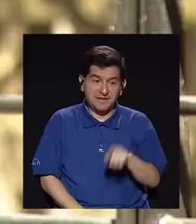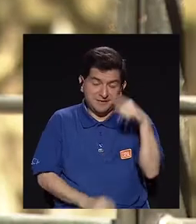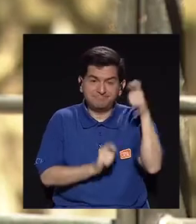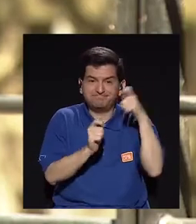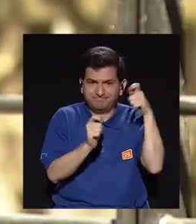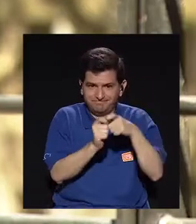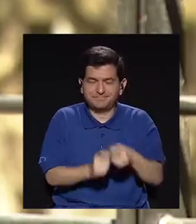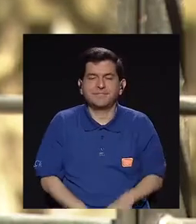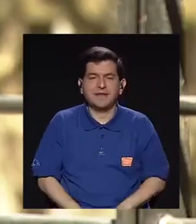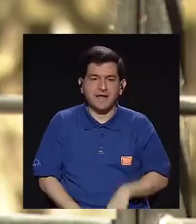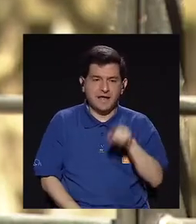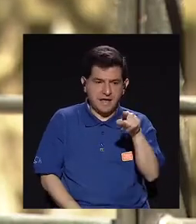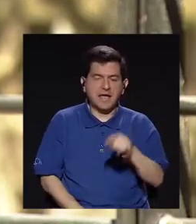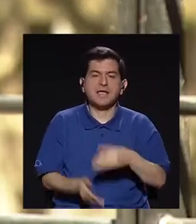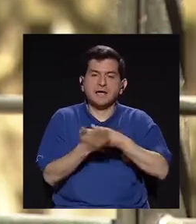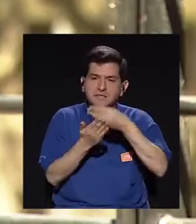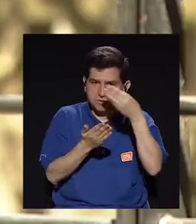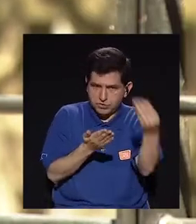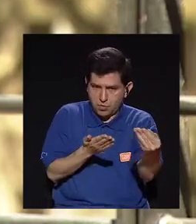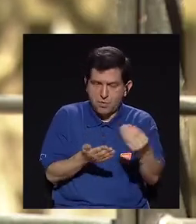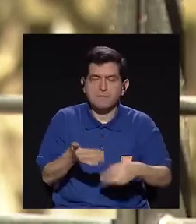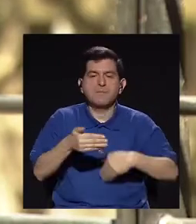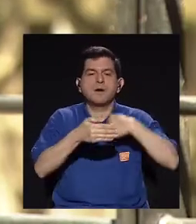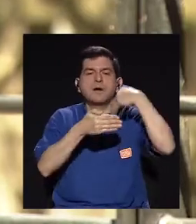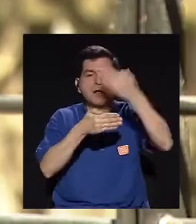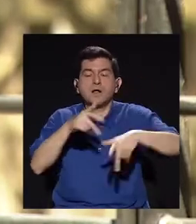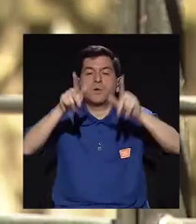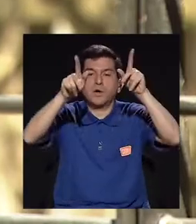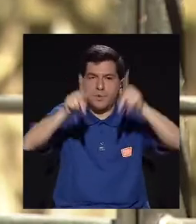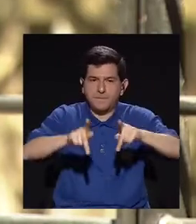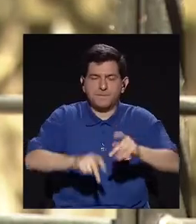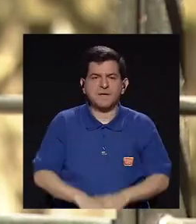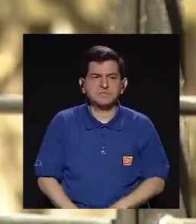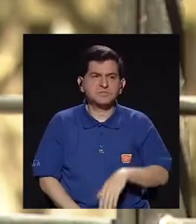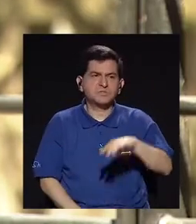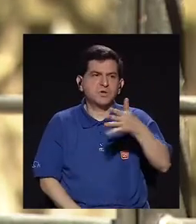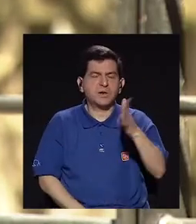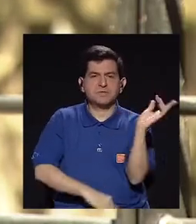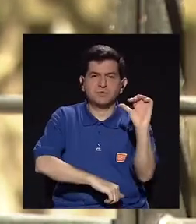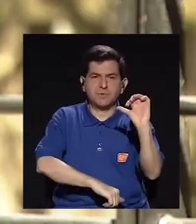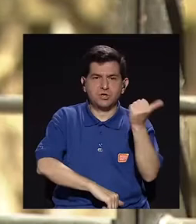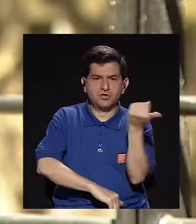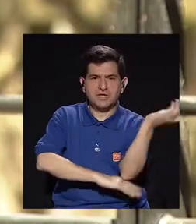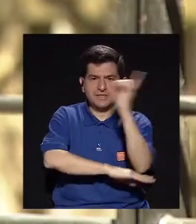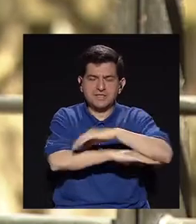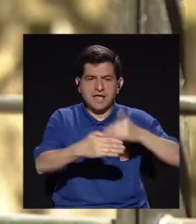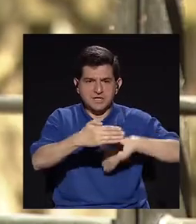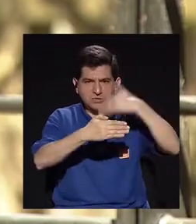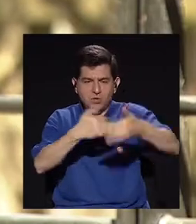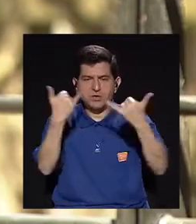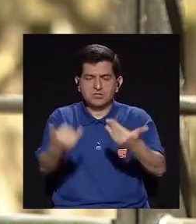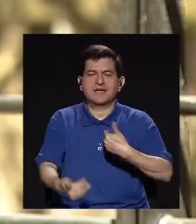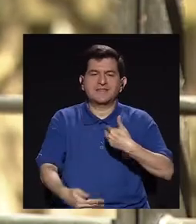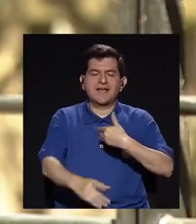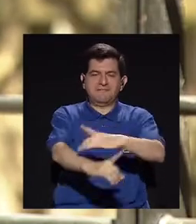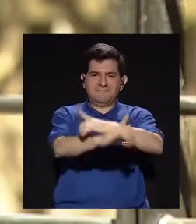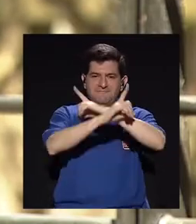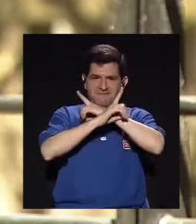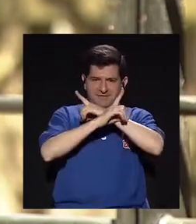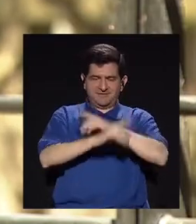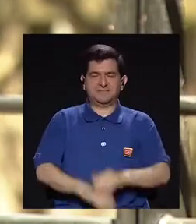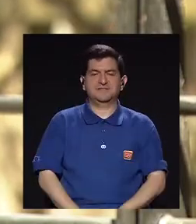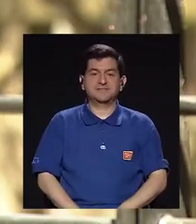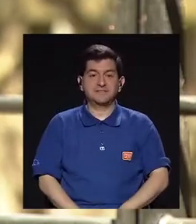amarilla. Esa vacuna se tiene que comprar y posteriormente la persona, más o menos 10 días después de aplicada, ya tiene